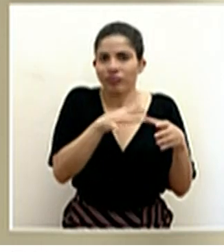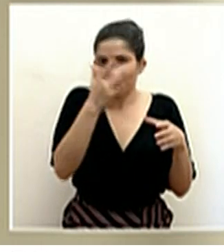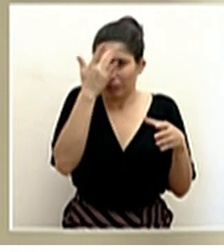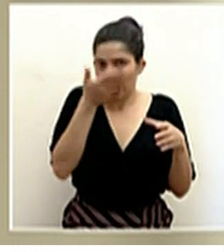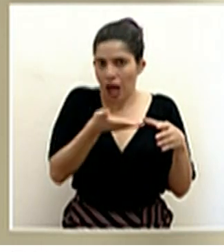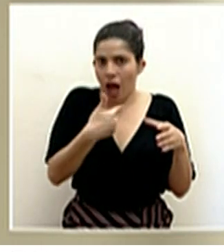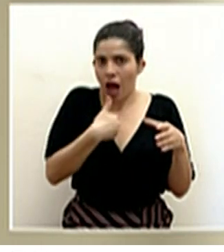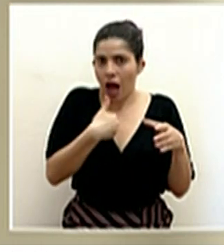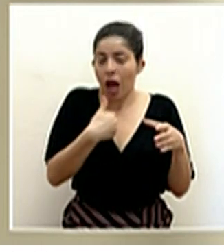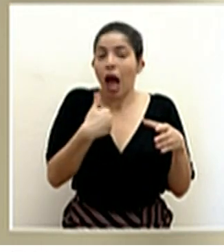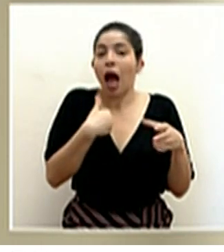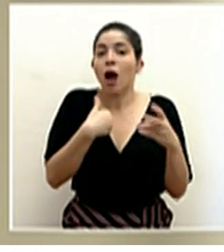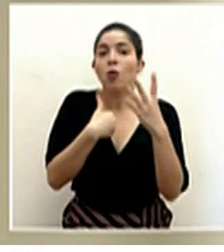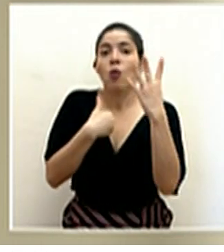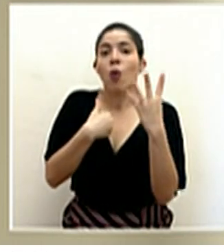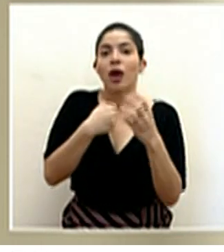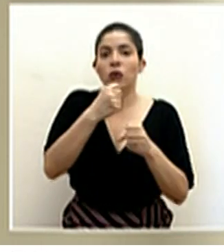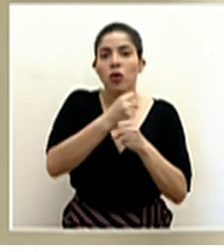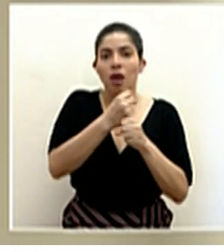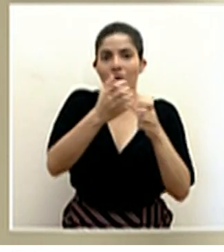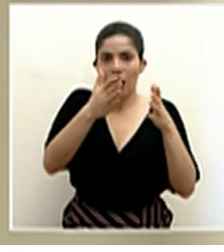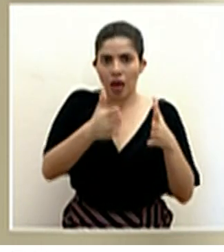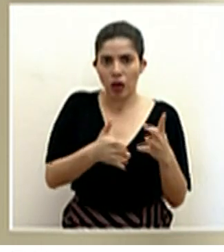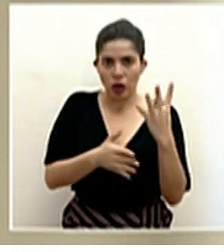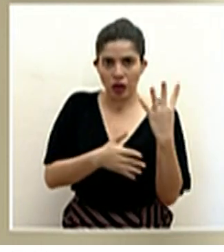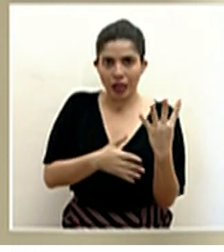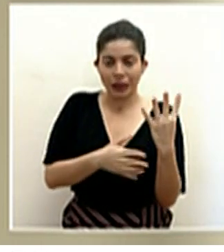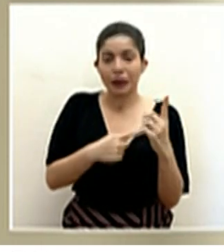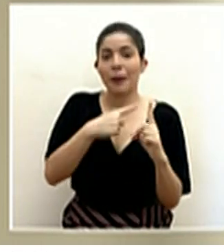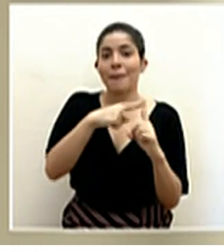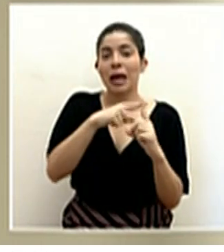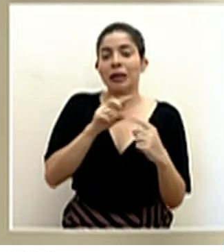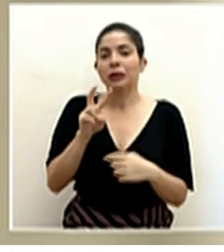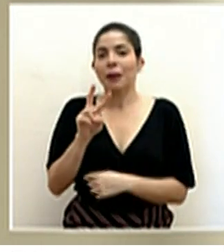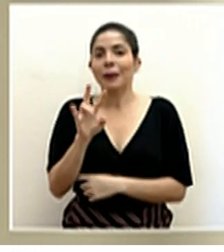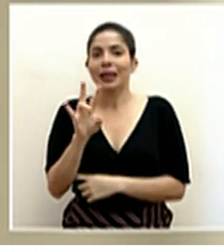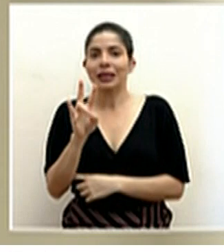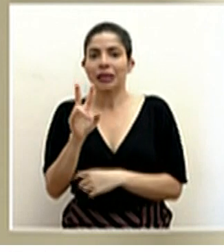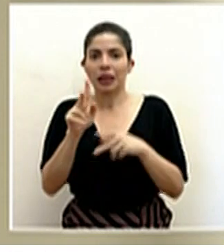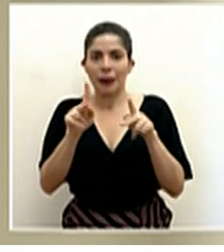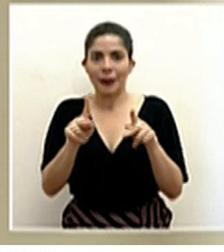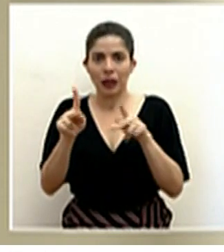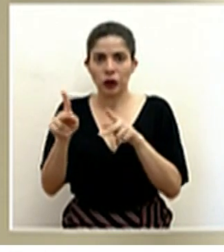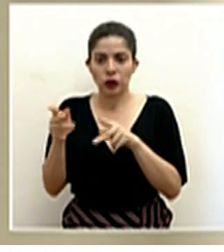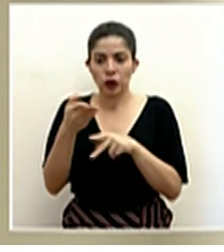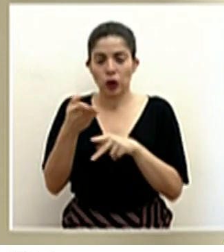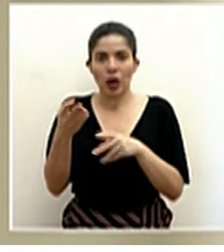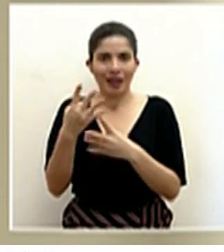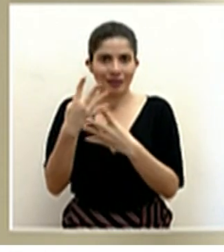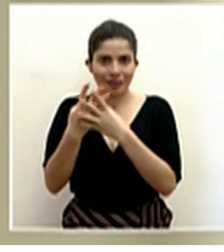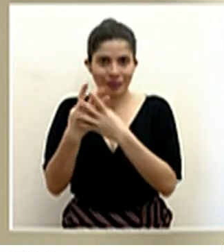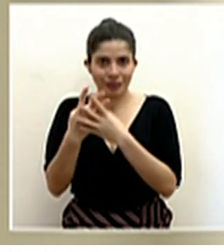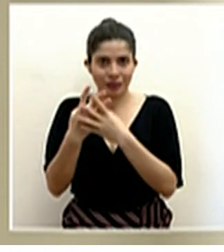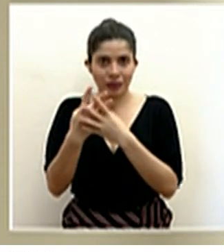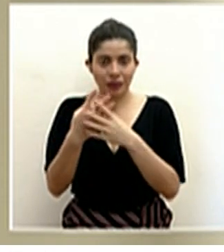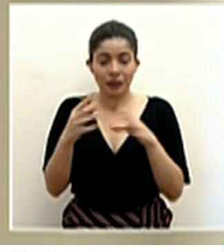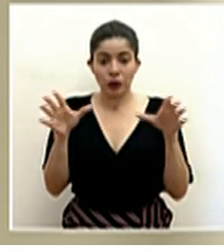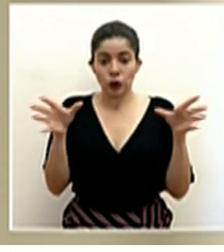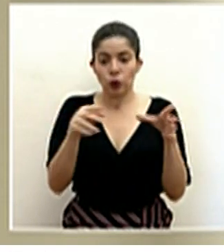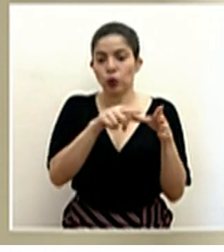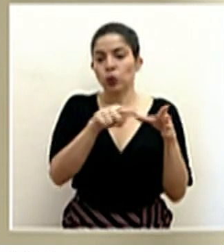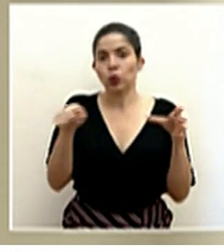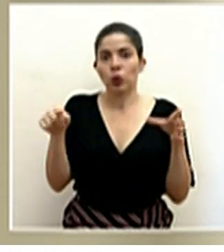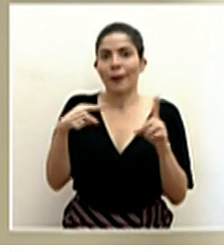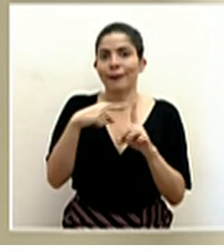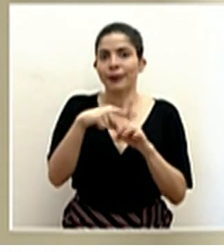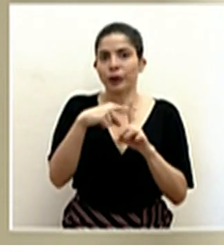identificado. Tenemos 4 funcionarios y 27 personas que están privadas de libertad en ese centro que han